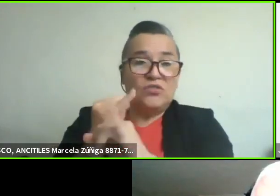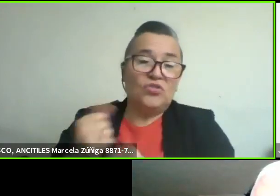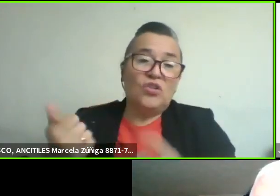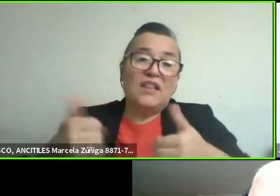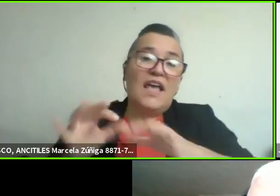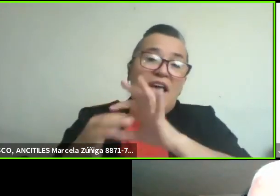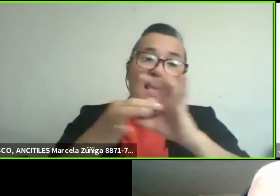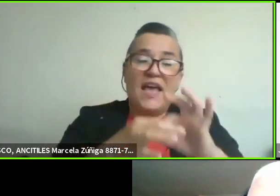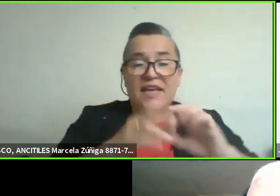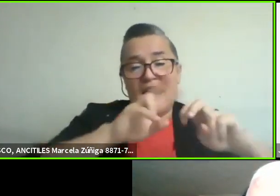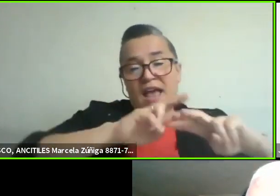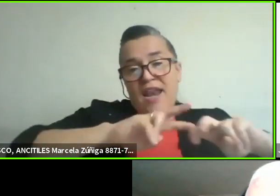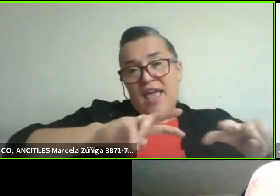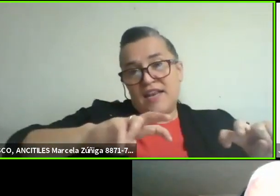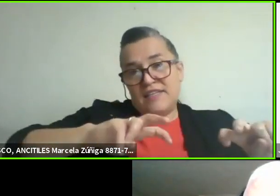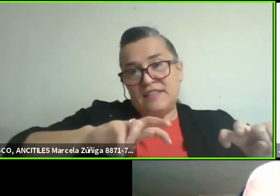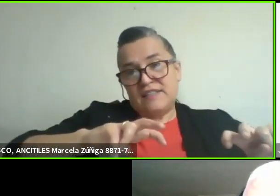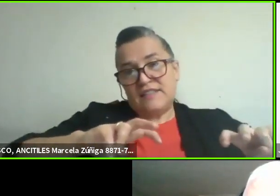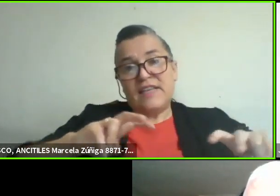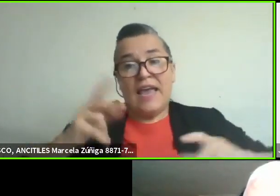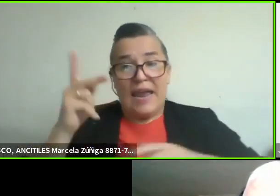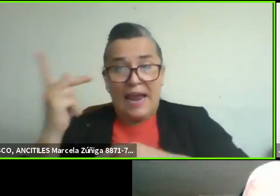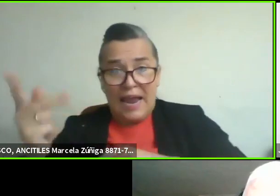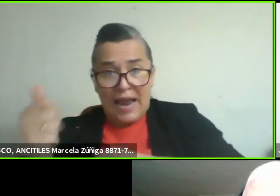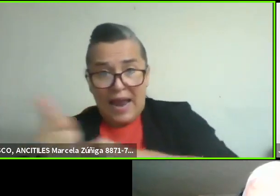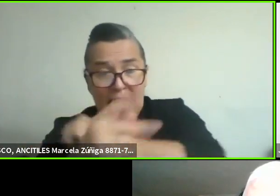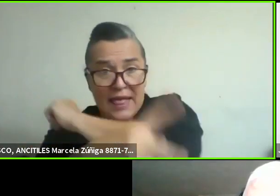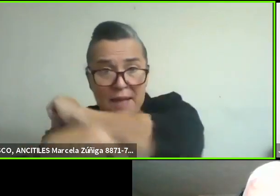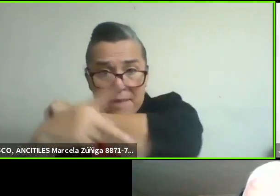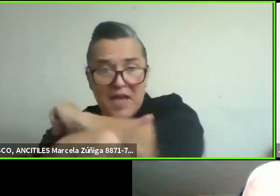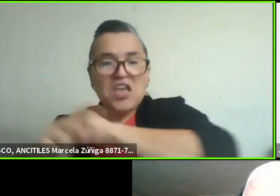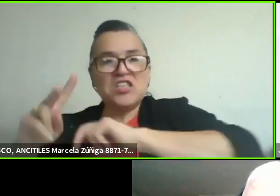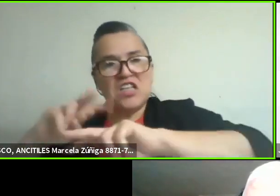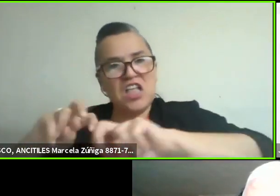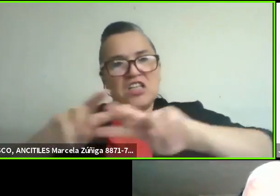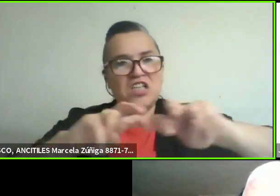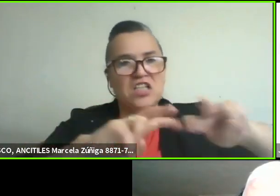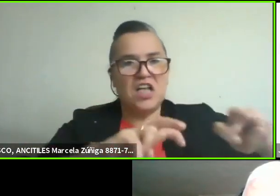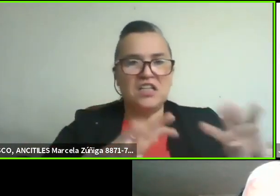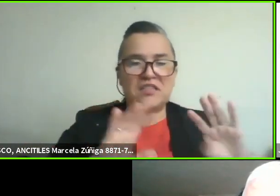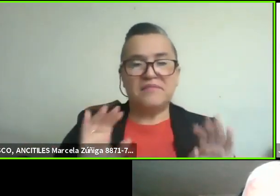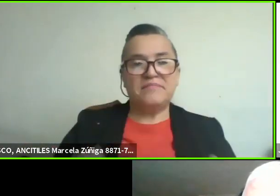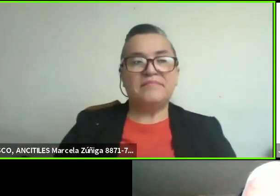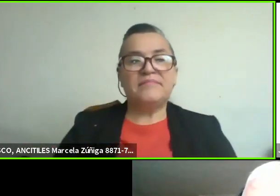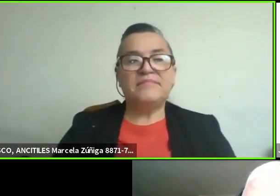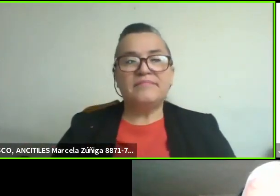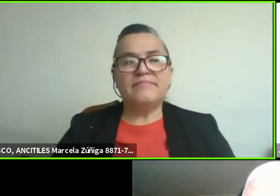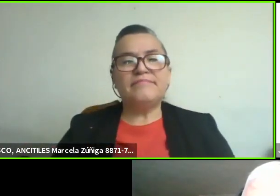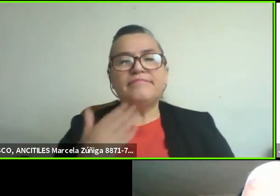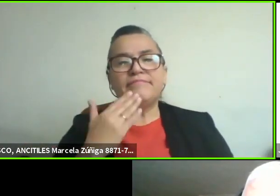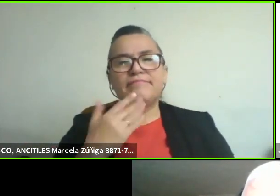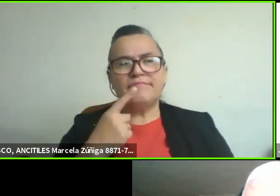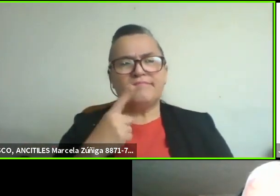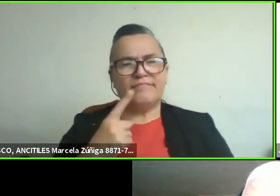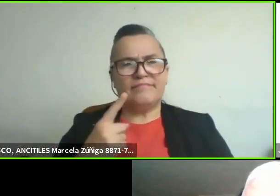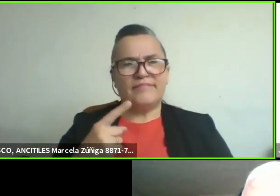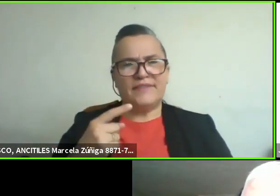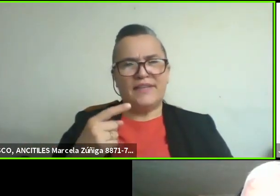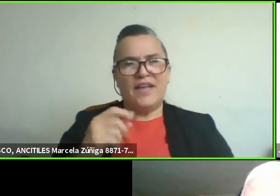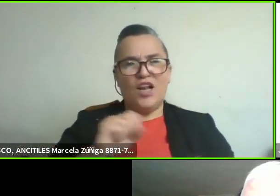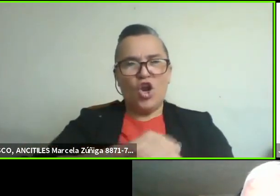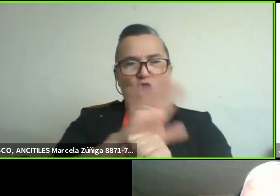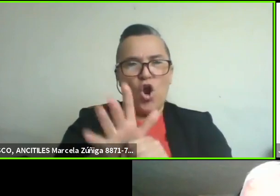de cada país gracias doctor en la siguiente pregunta venustiano decía que el coi va a tener implicación en el